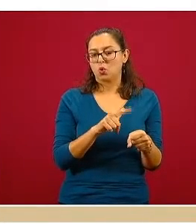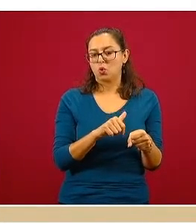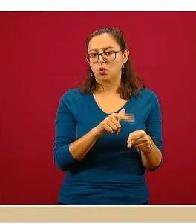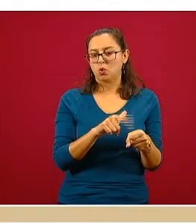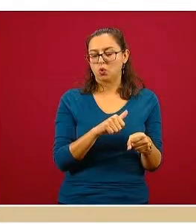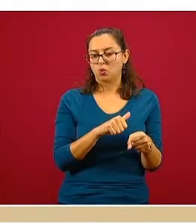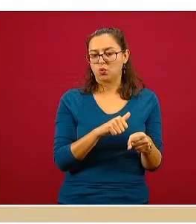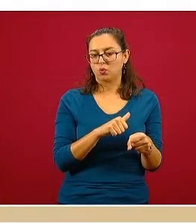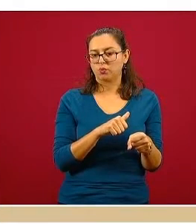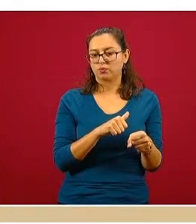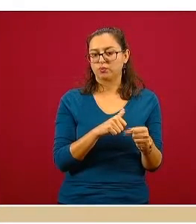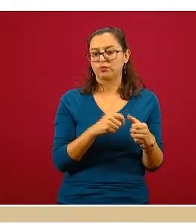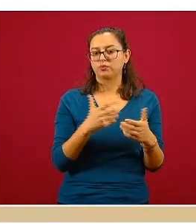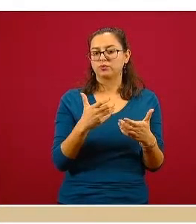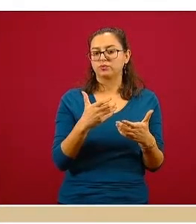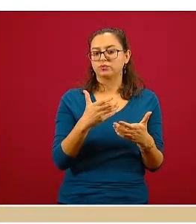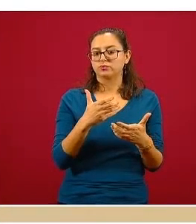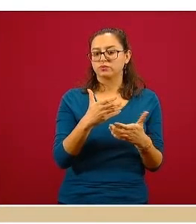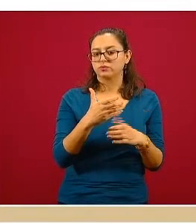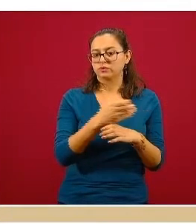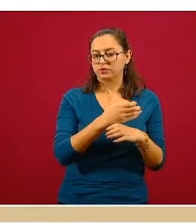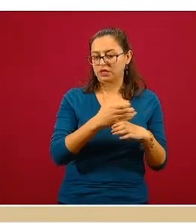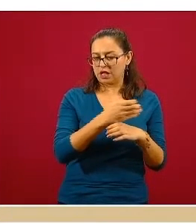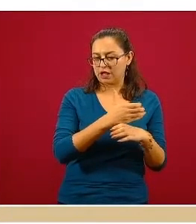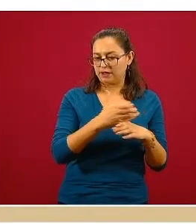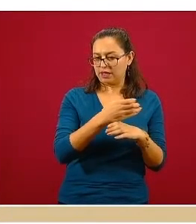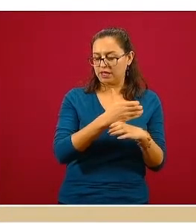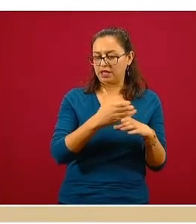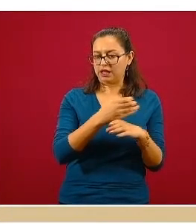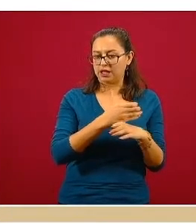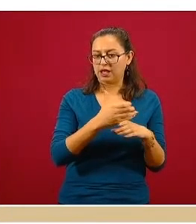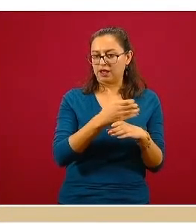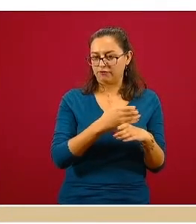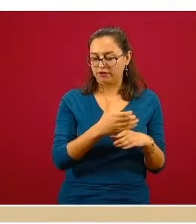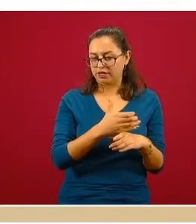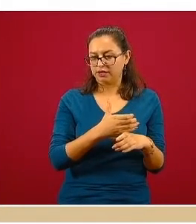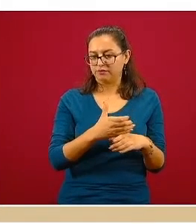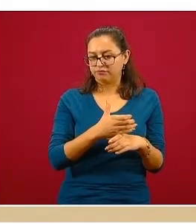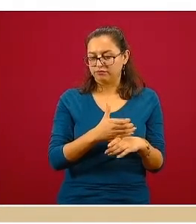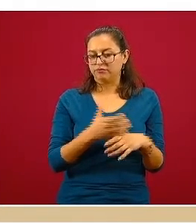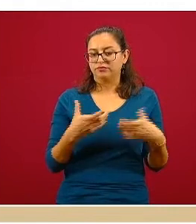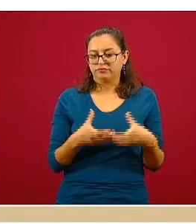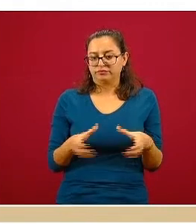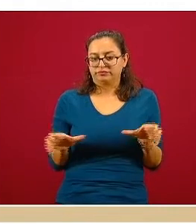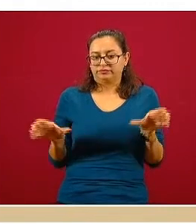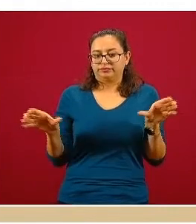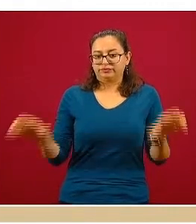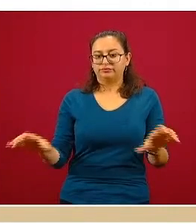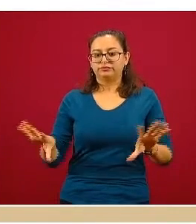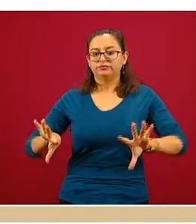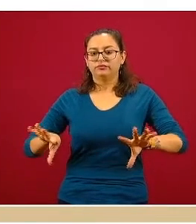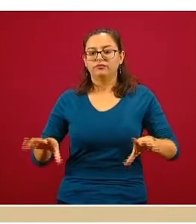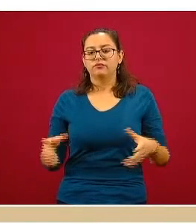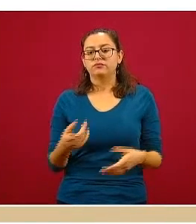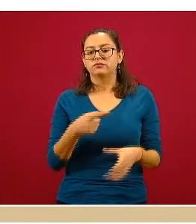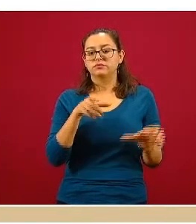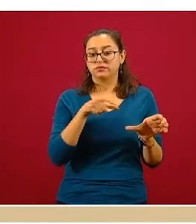que están distribuidas en las barras de color café claro y por lo tanto se componen en estos